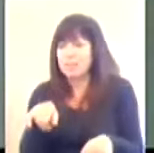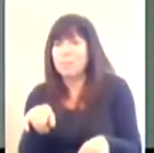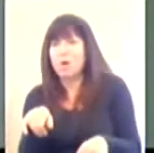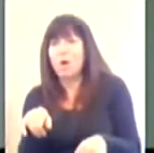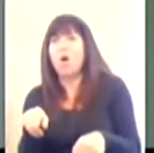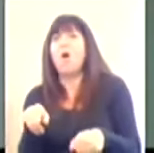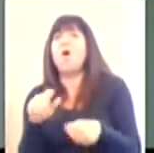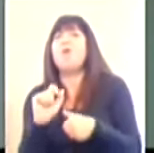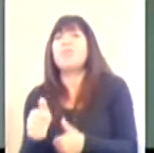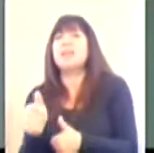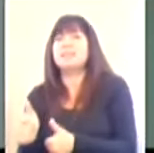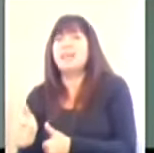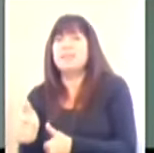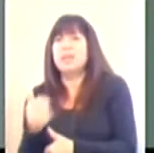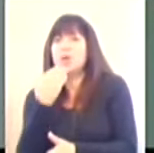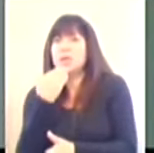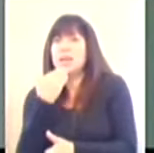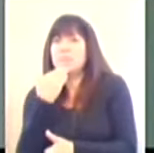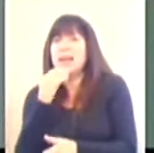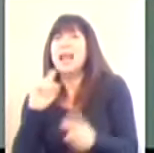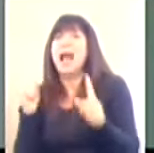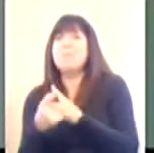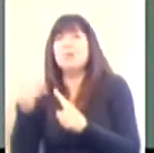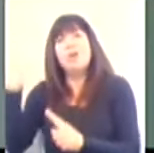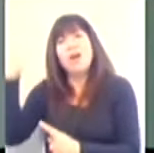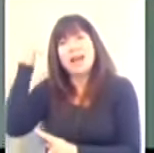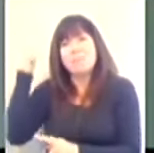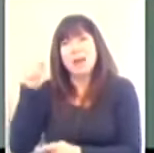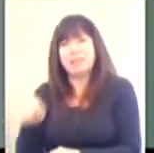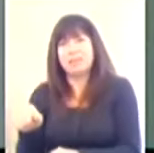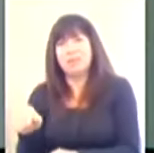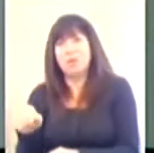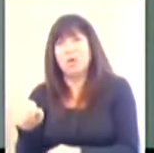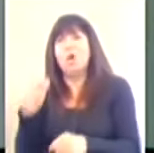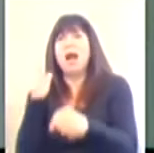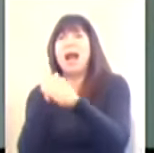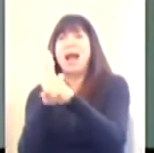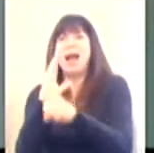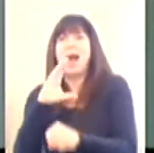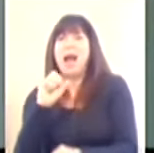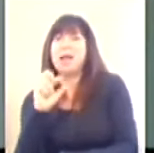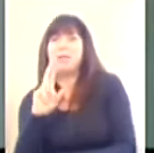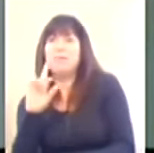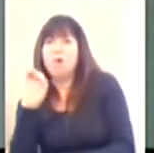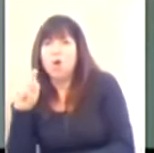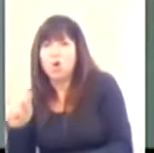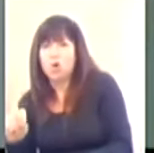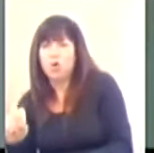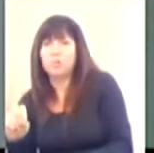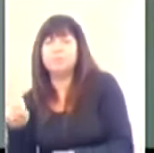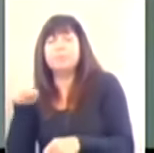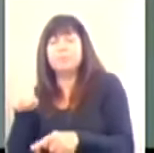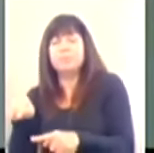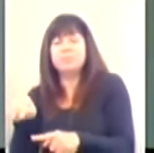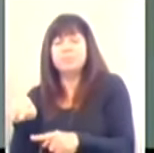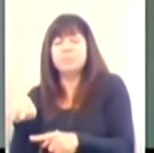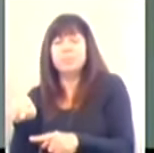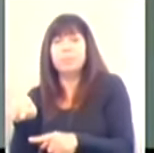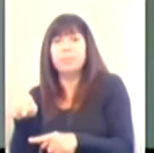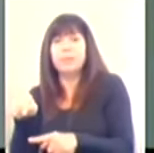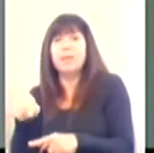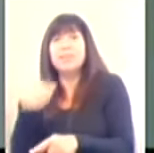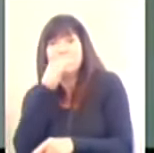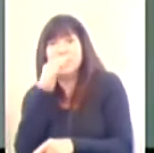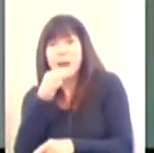desafío del cambio climático, en este caso de la carbono neutralidad. Diríamos de alguna manera que